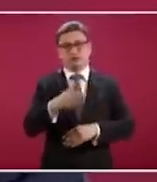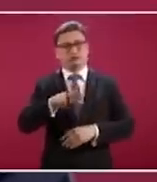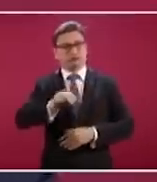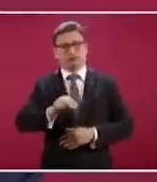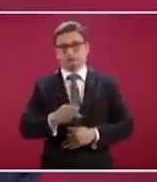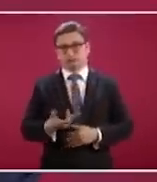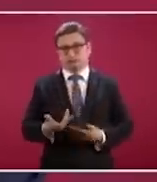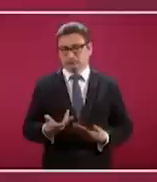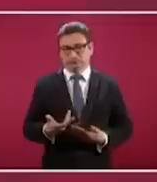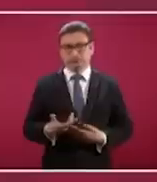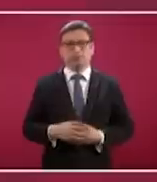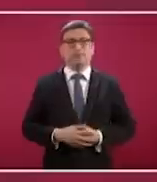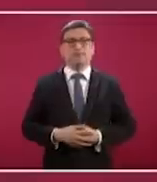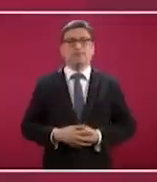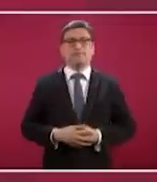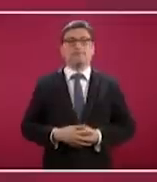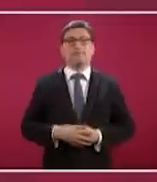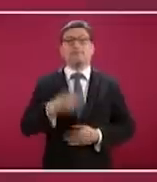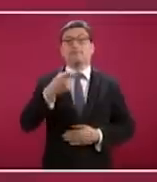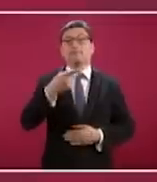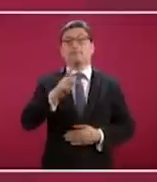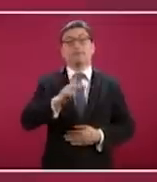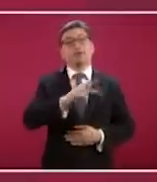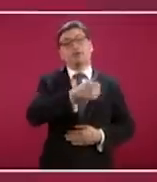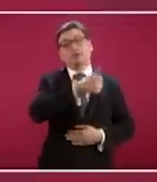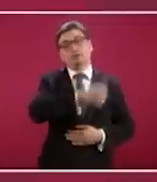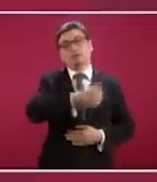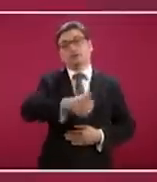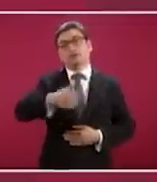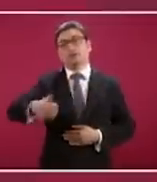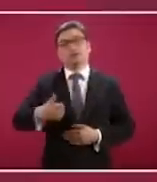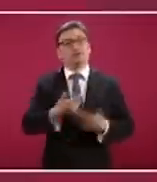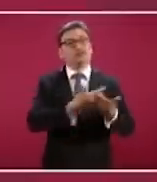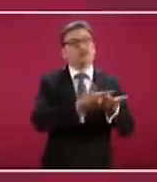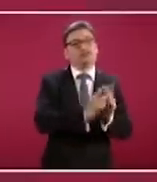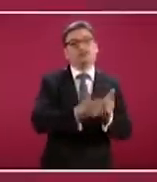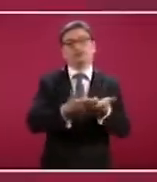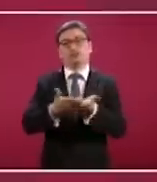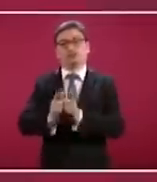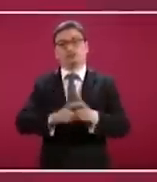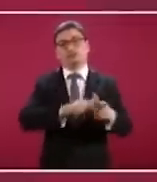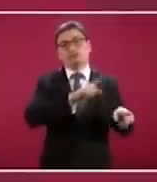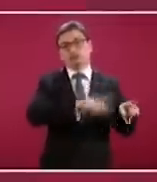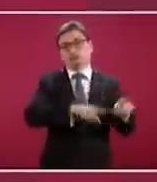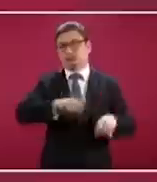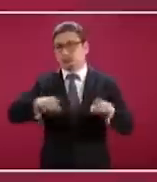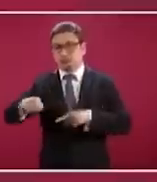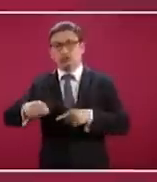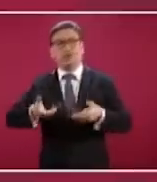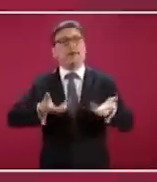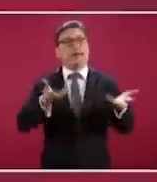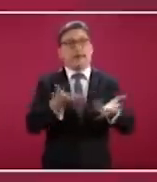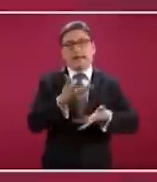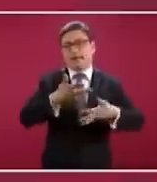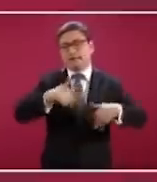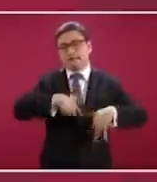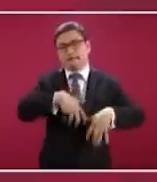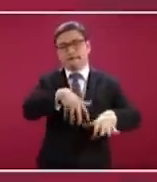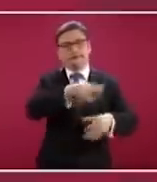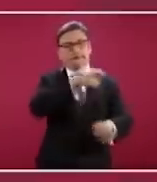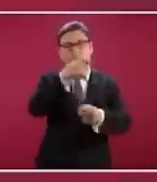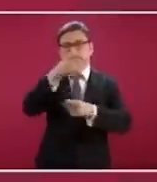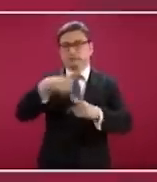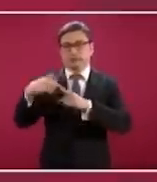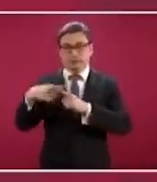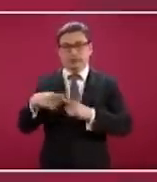Pero cada quien tiene también su manera de actuar. Mi recomendación es que